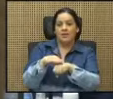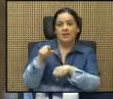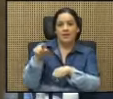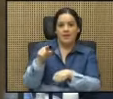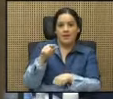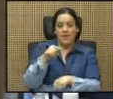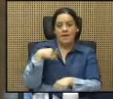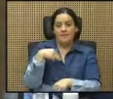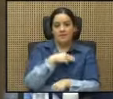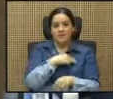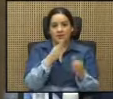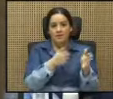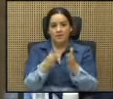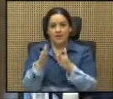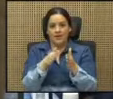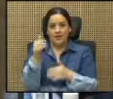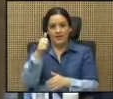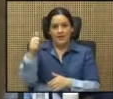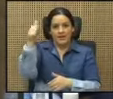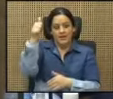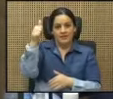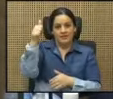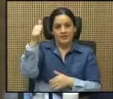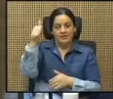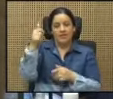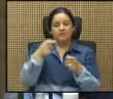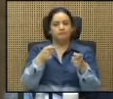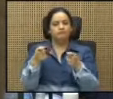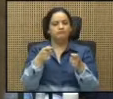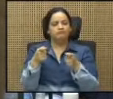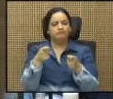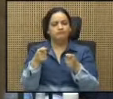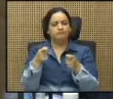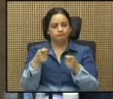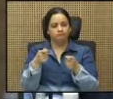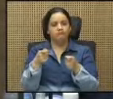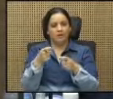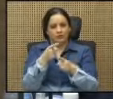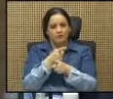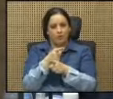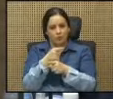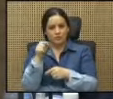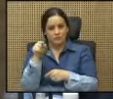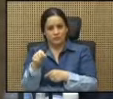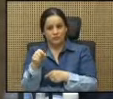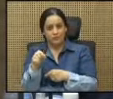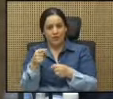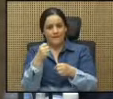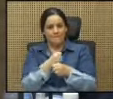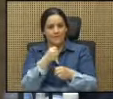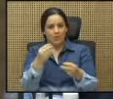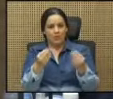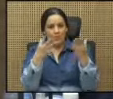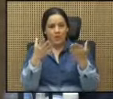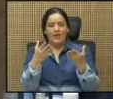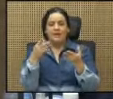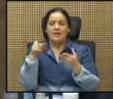rector en materia de regulación de empleo público, lo que violenta el principio de la división de